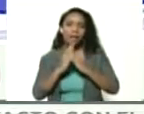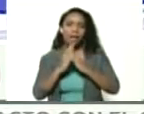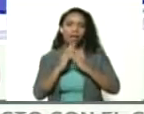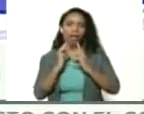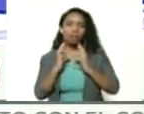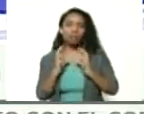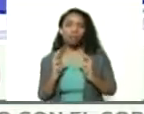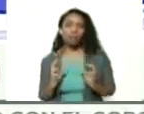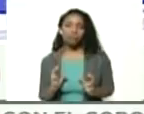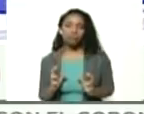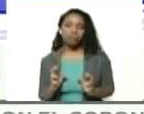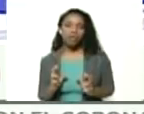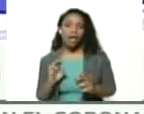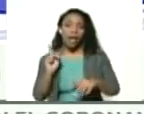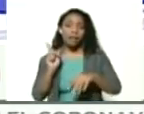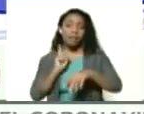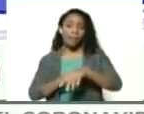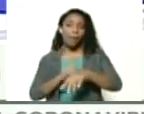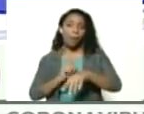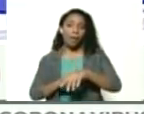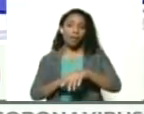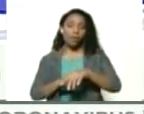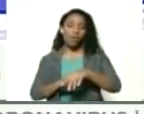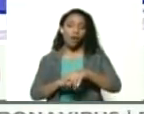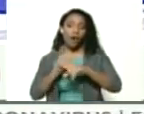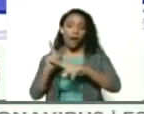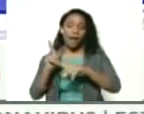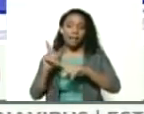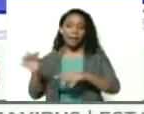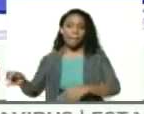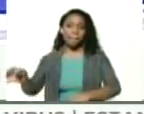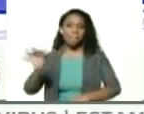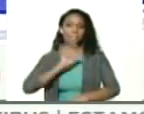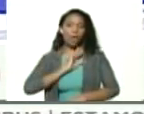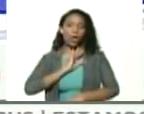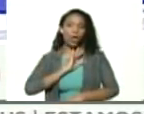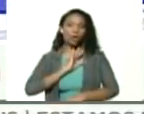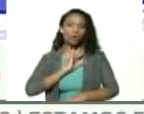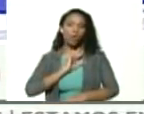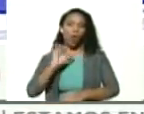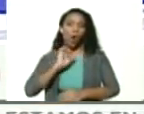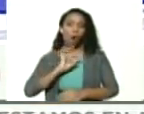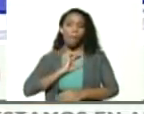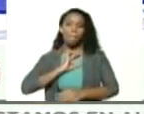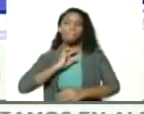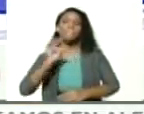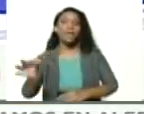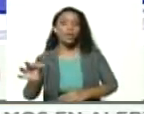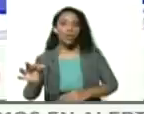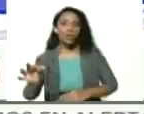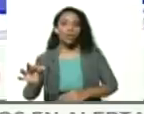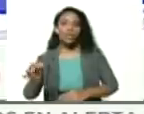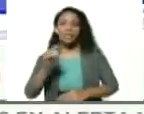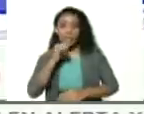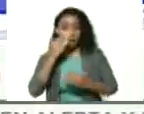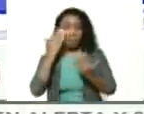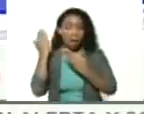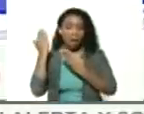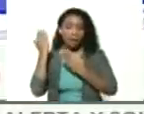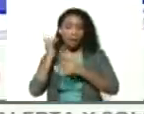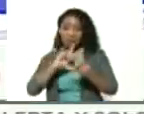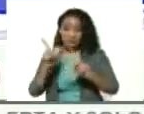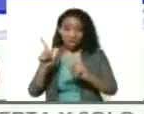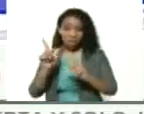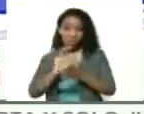relaja, es el momento en que te contagias o te contagian. ¿Quieren verlo? ¿Estamos